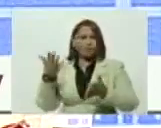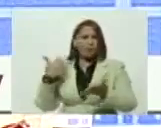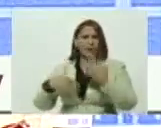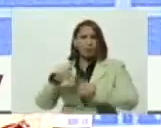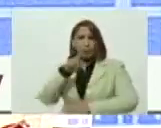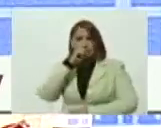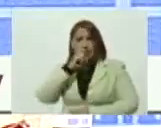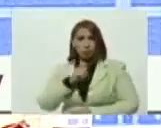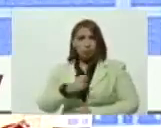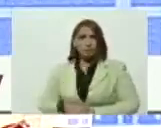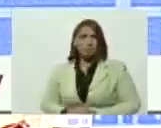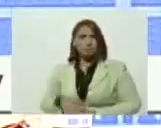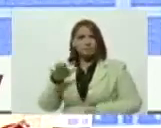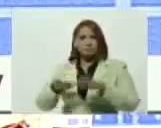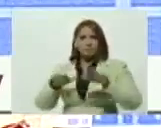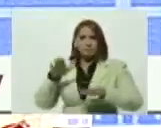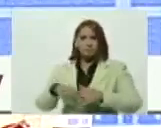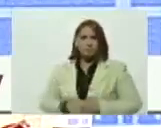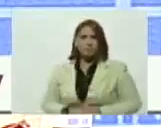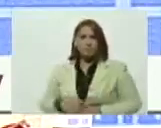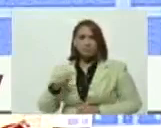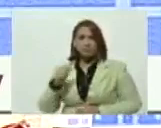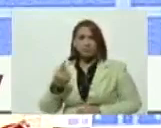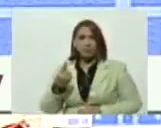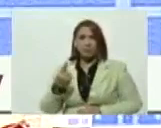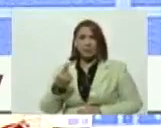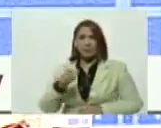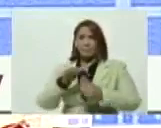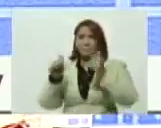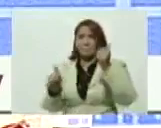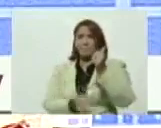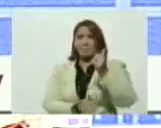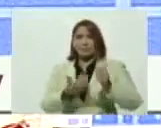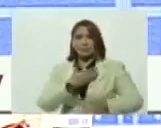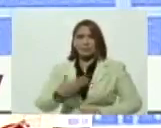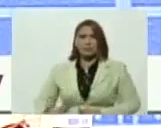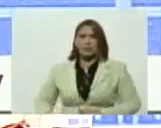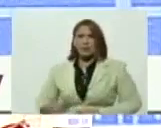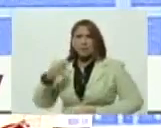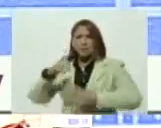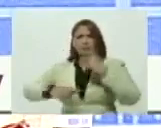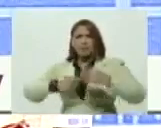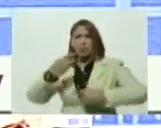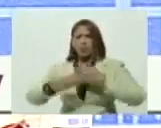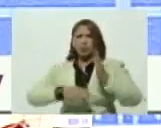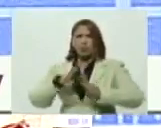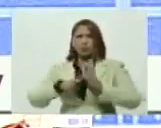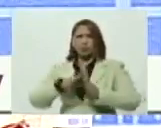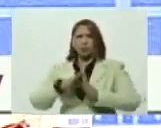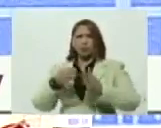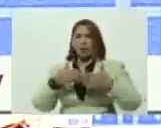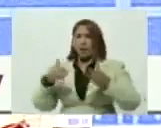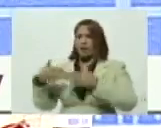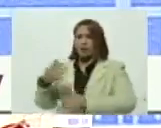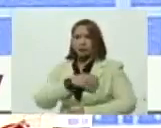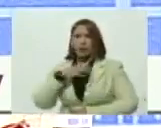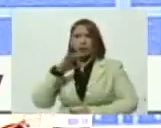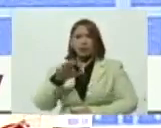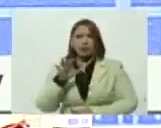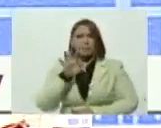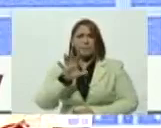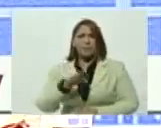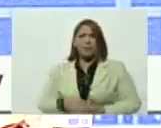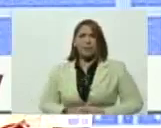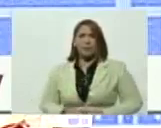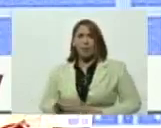año aproximadamente, y el primer vicepresidente, que era la producción como garantía de la soberanía de la patria, y la juventud